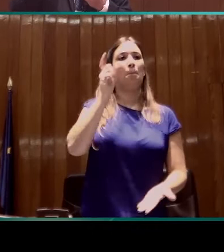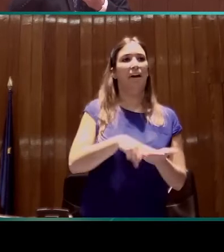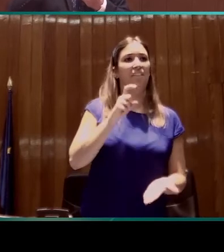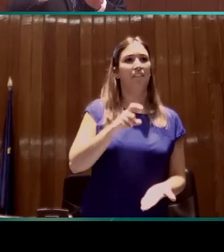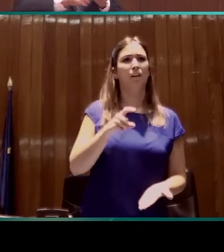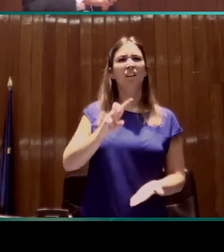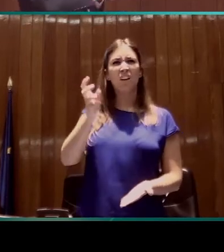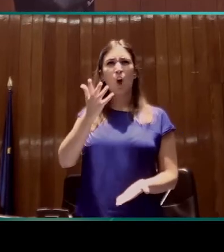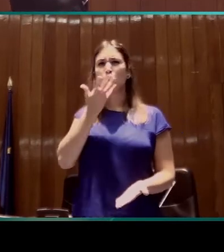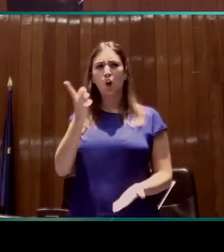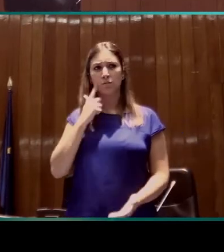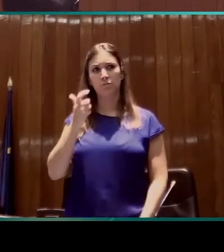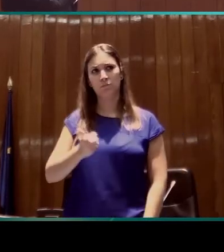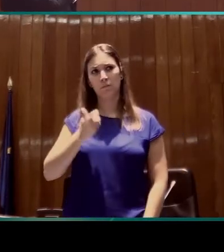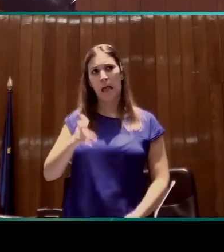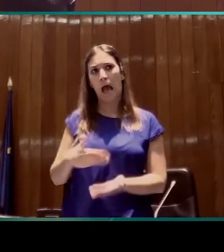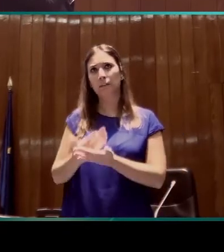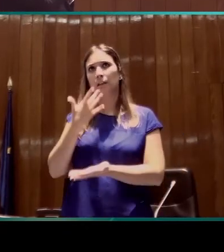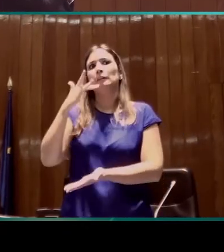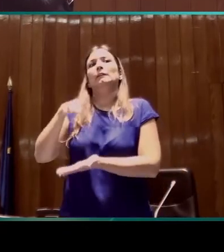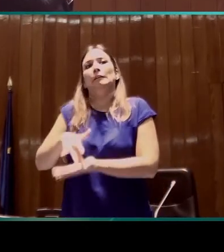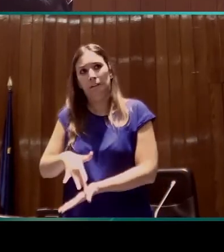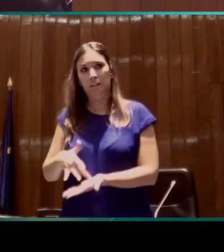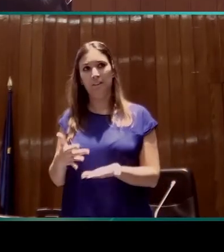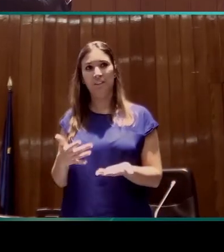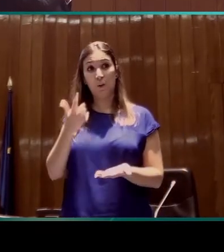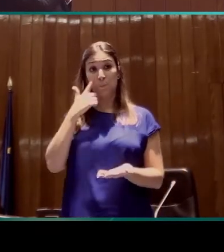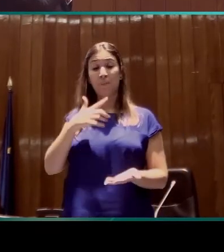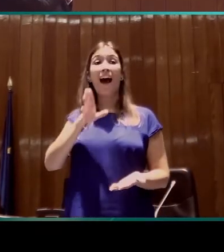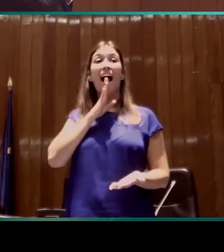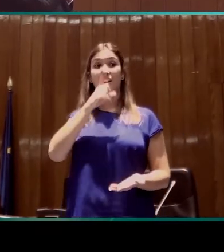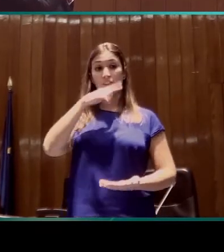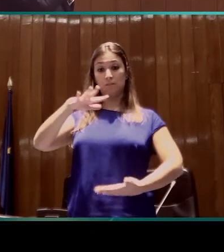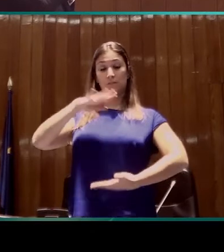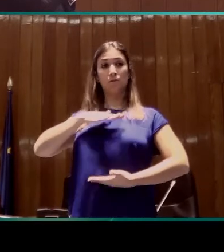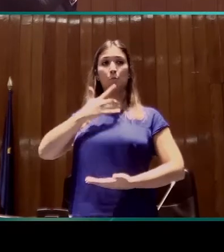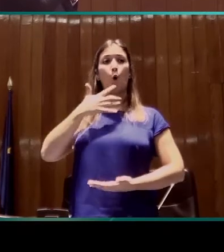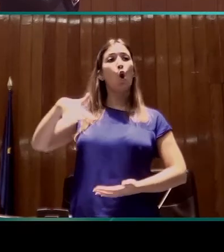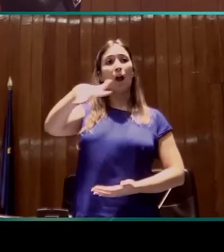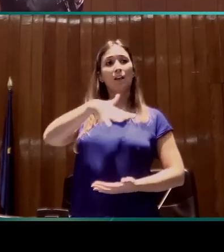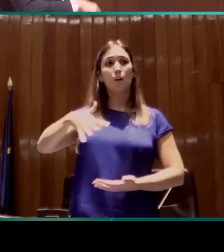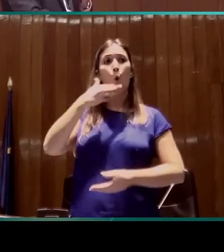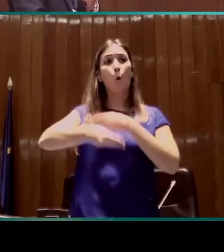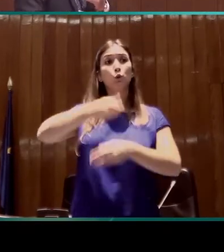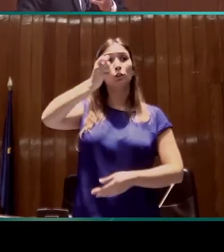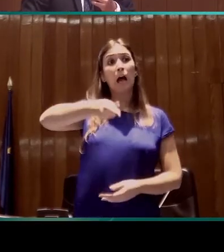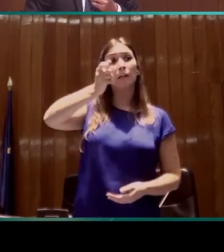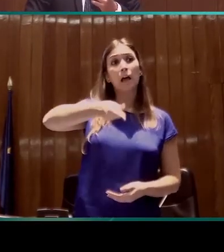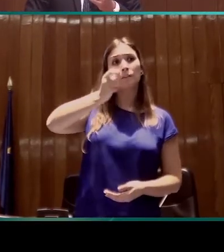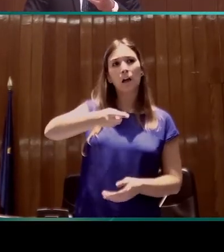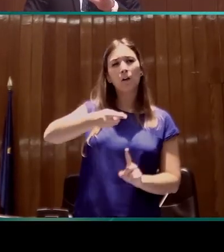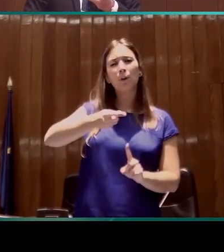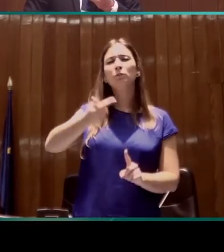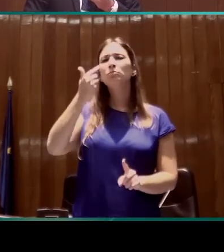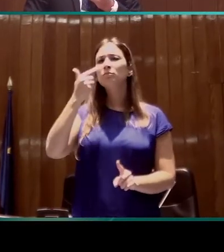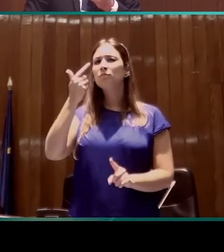lo importante es que, aunque no hay diferencias de la localización en los signos de alta frecuencia, sí se observa